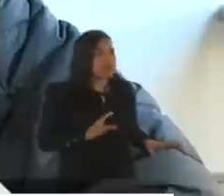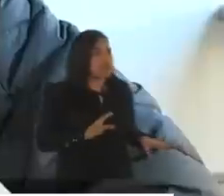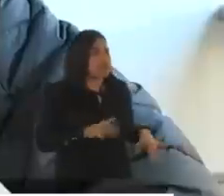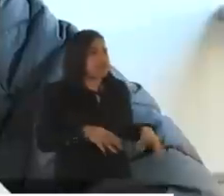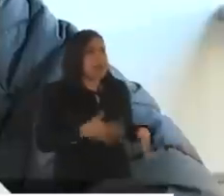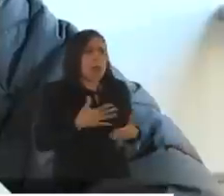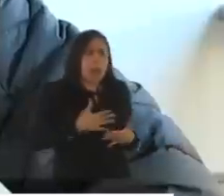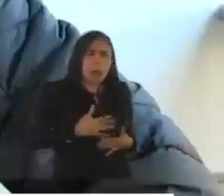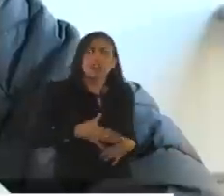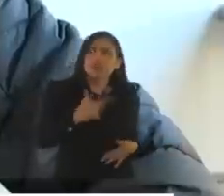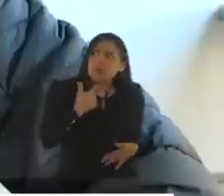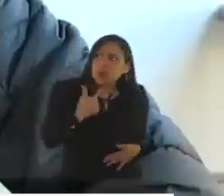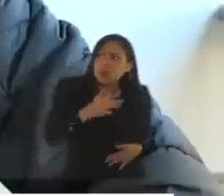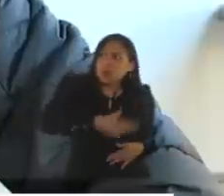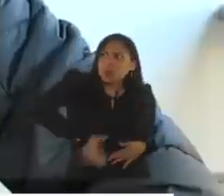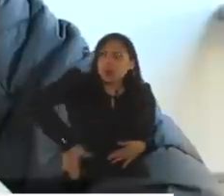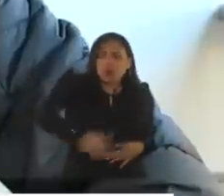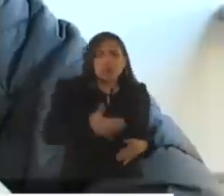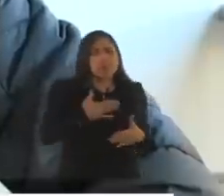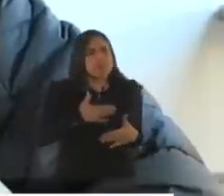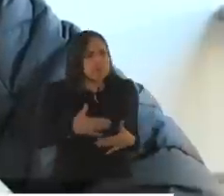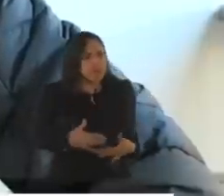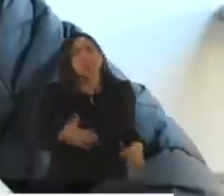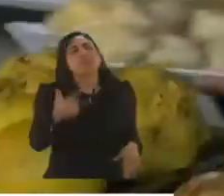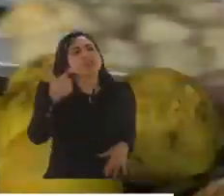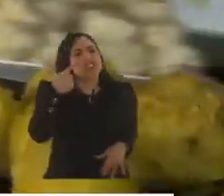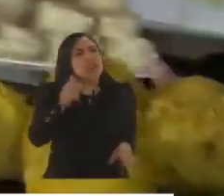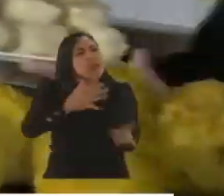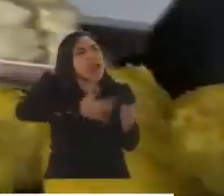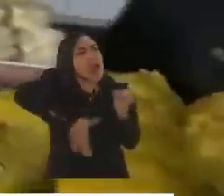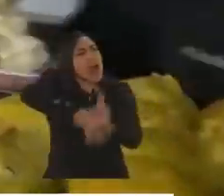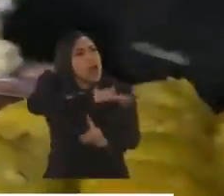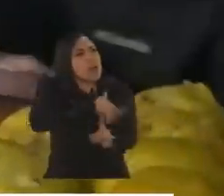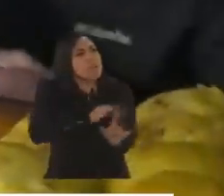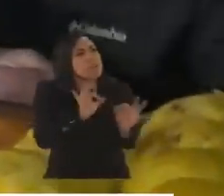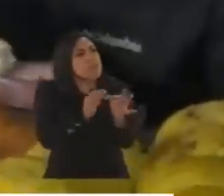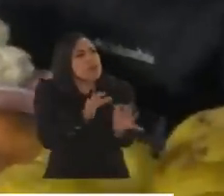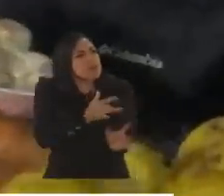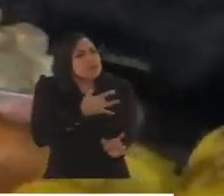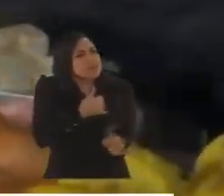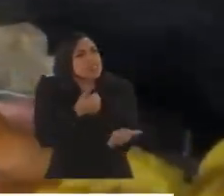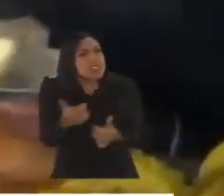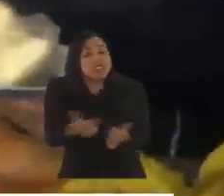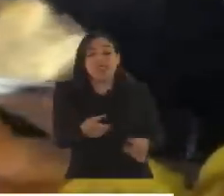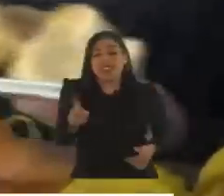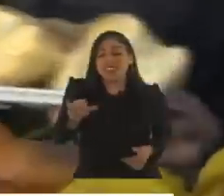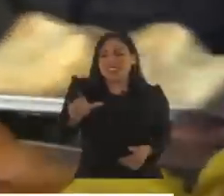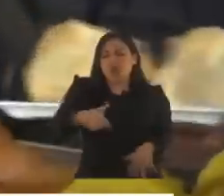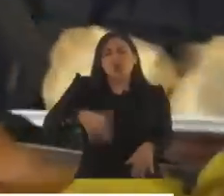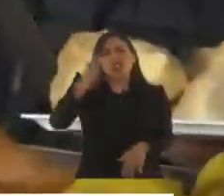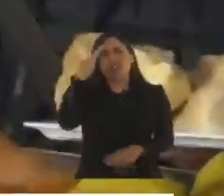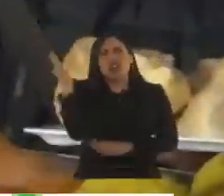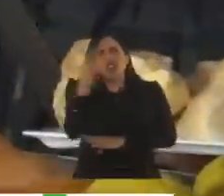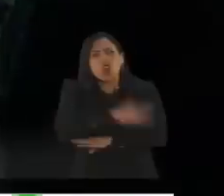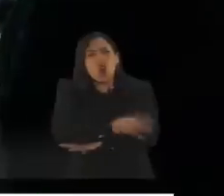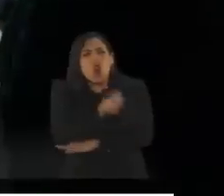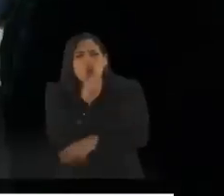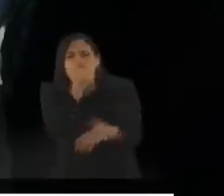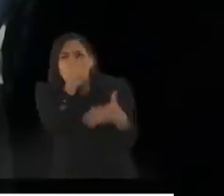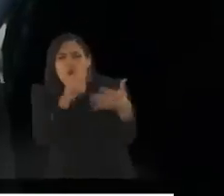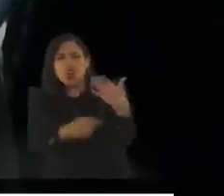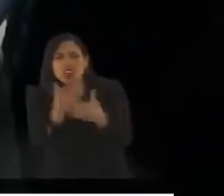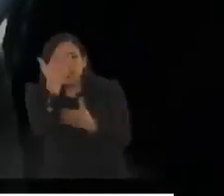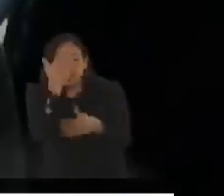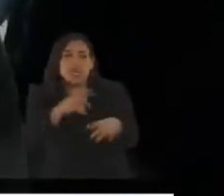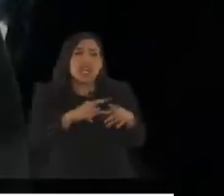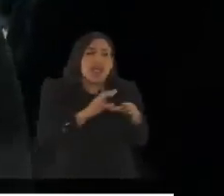sienten agradables, acogidos, se sienten de un ambiente muy familiar. Saúl tiene claro el menú para llenar paladares y almas.